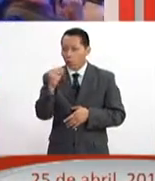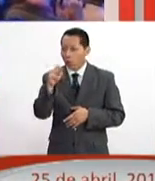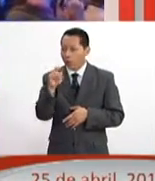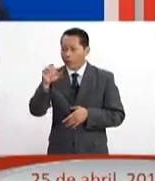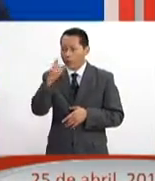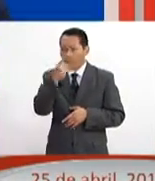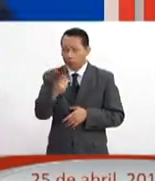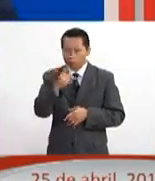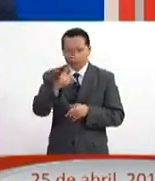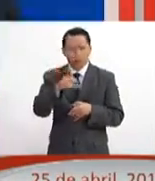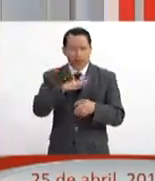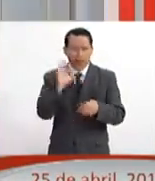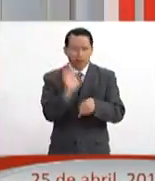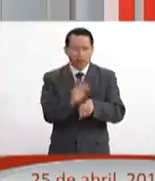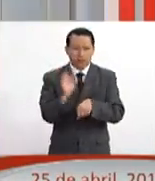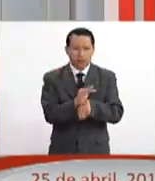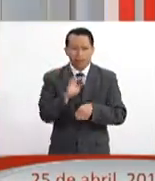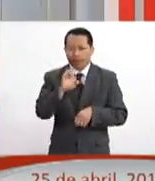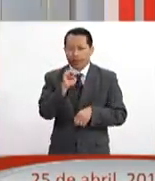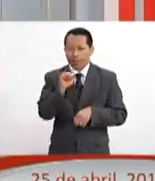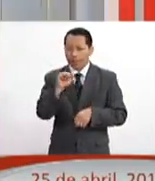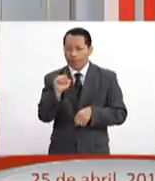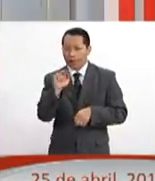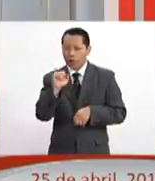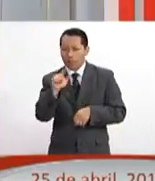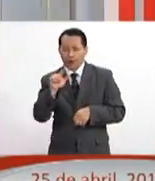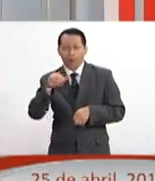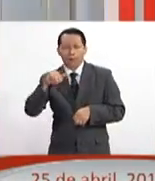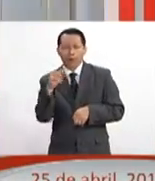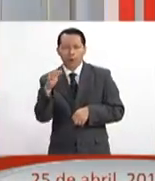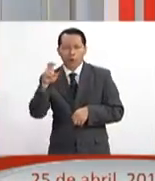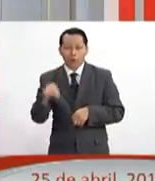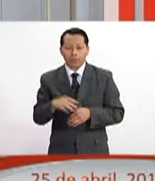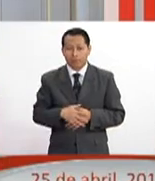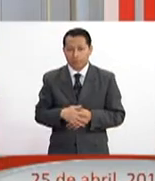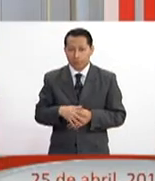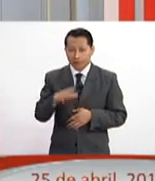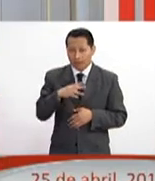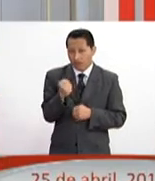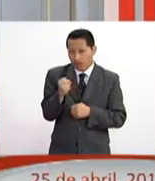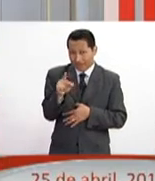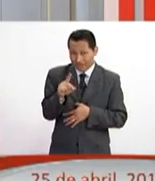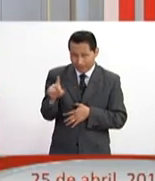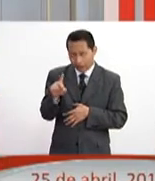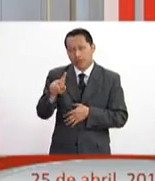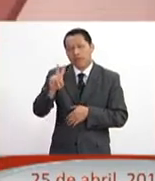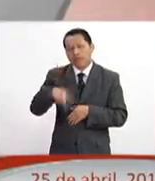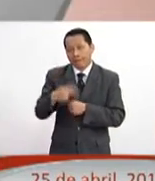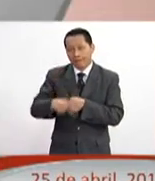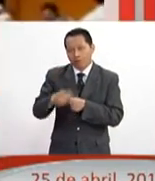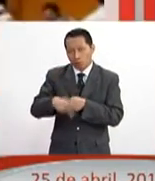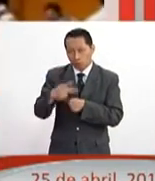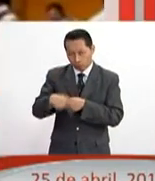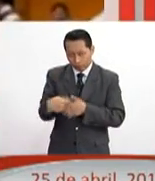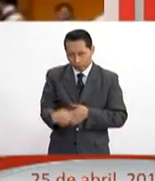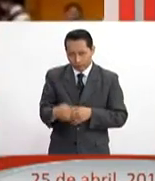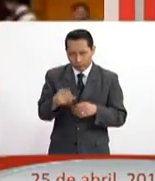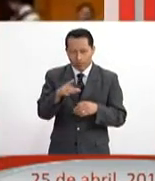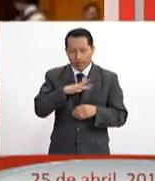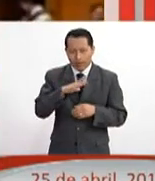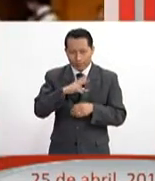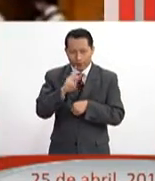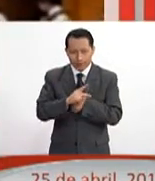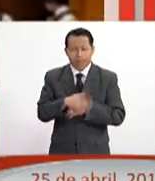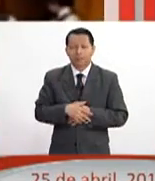respaldo para Emmanuel Macron. La persistencia de la extrema derecha es una vez más un riesgo para nuestro país. Roban más